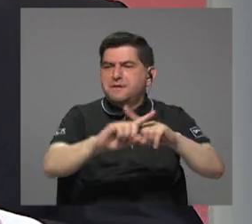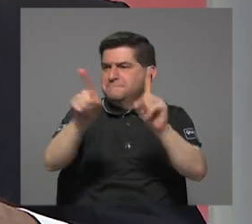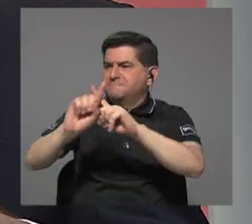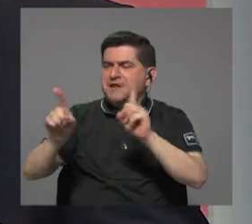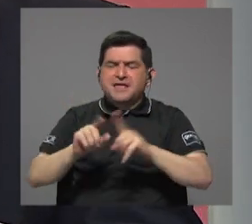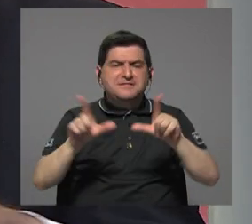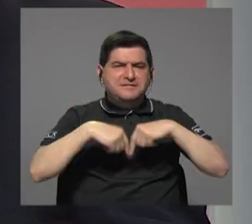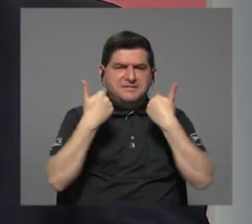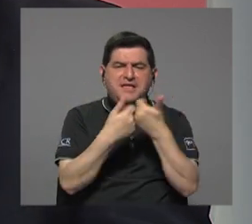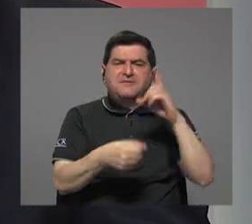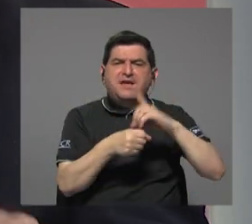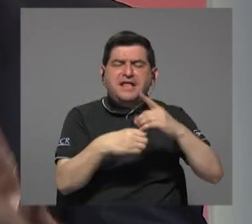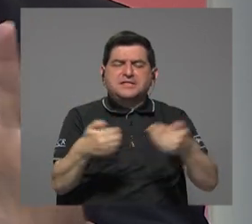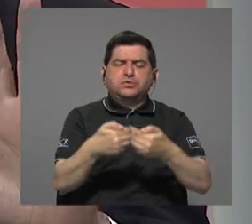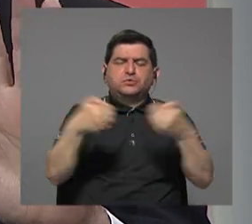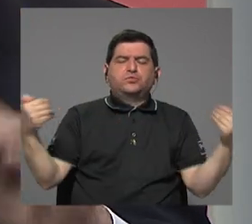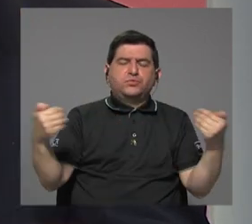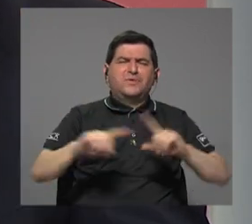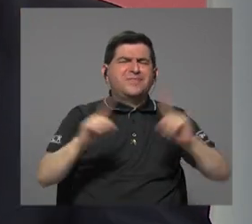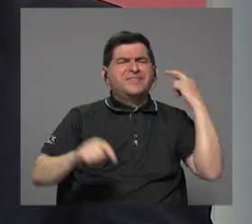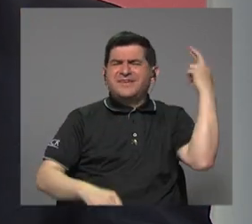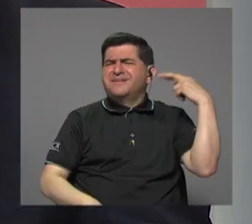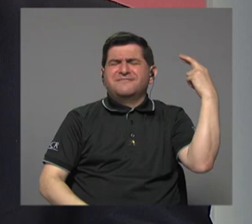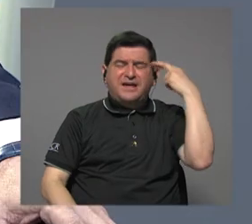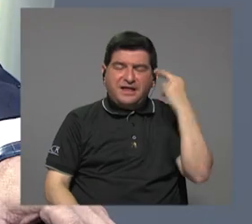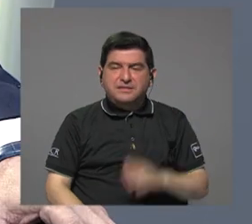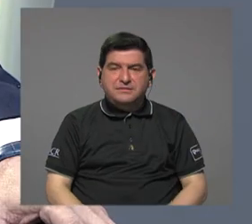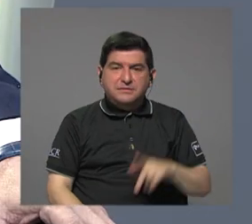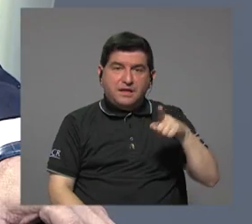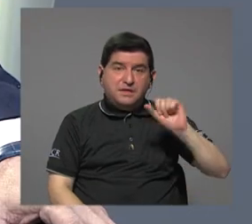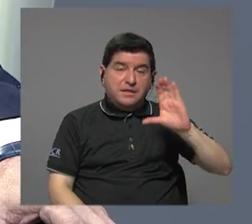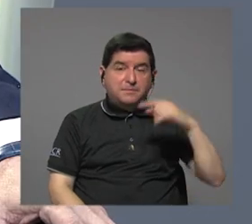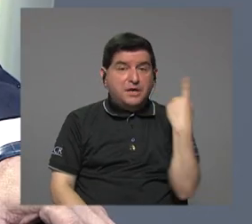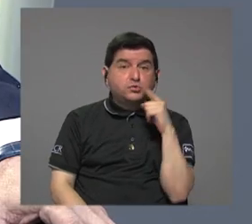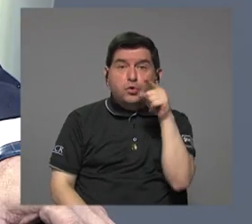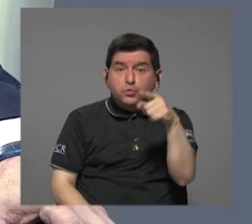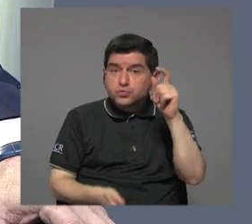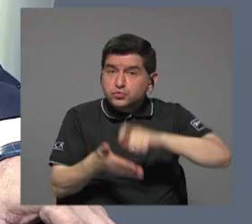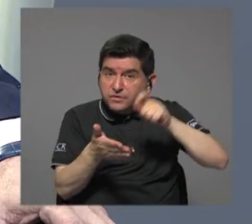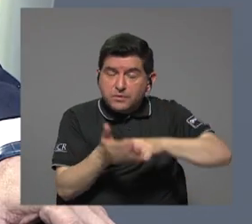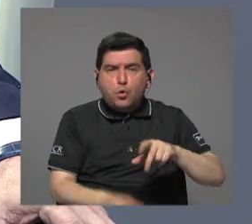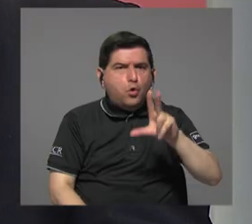fracciones se han separado por una u otra razón bueno del pacto lamentó 6